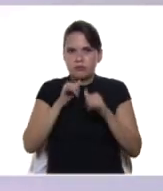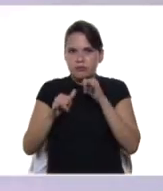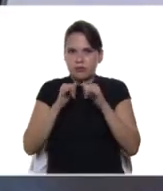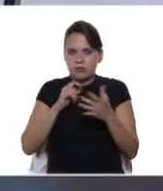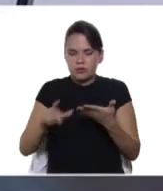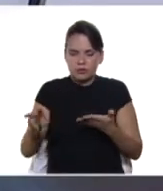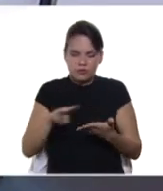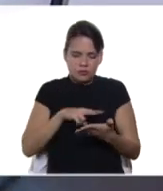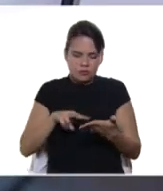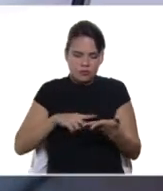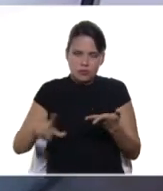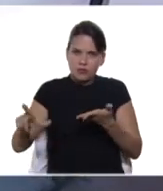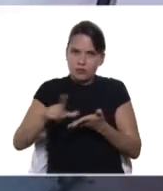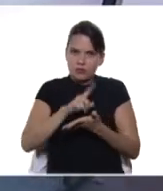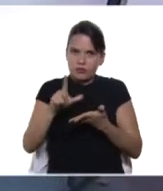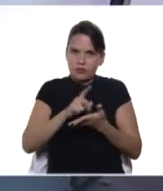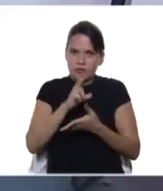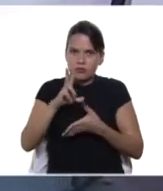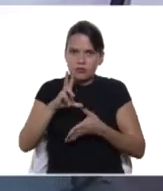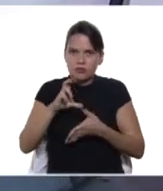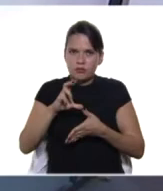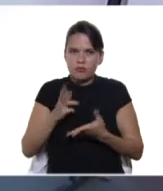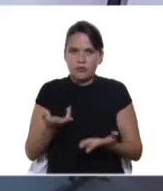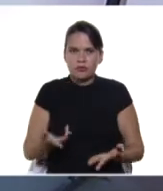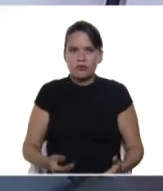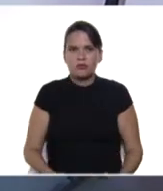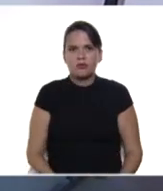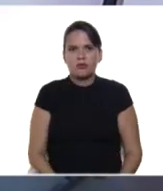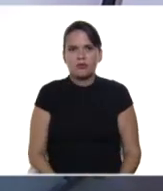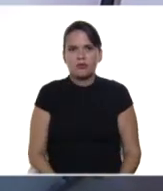la lectura de nuestra colección bicentenario,